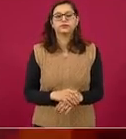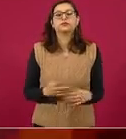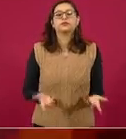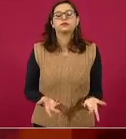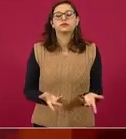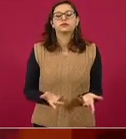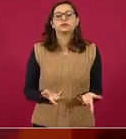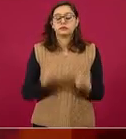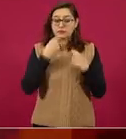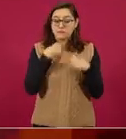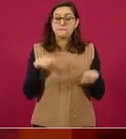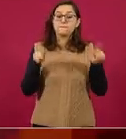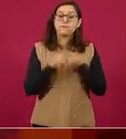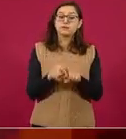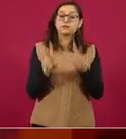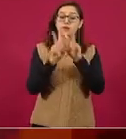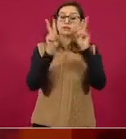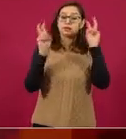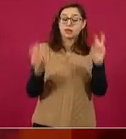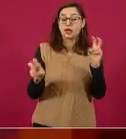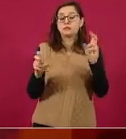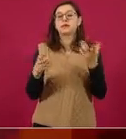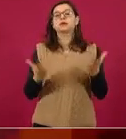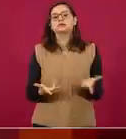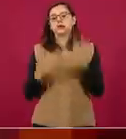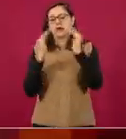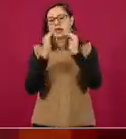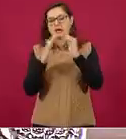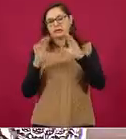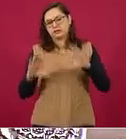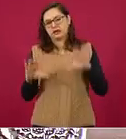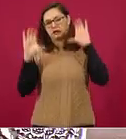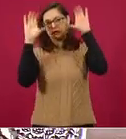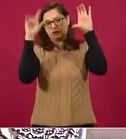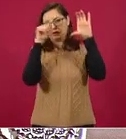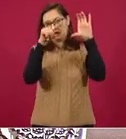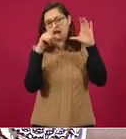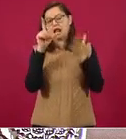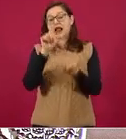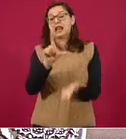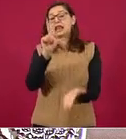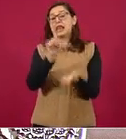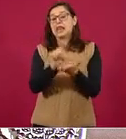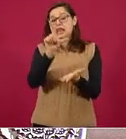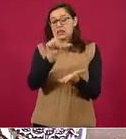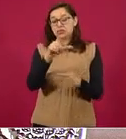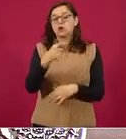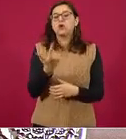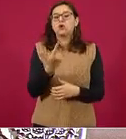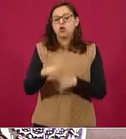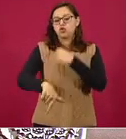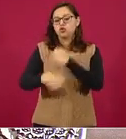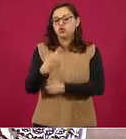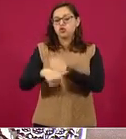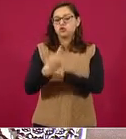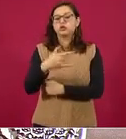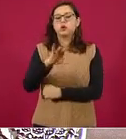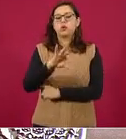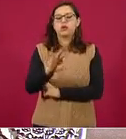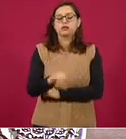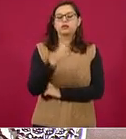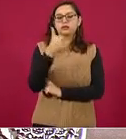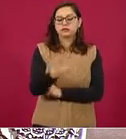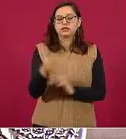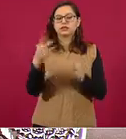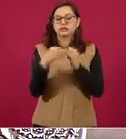Si hiciéramos lo mismo para el caso de tanques estacionarios que se vende por litros, sería de 12 pesos con 46 centavos